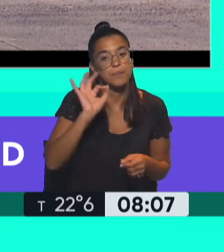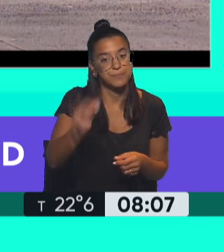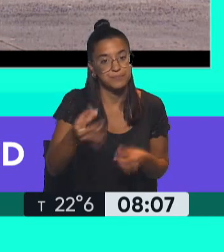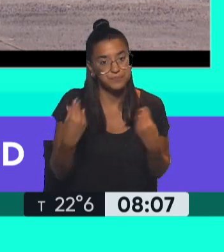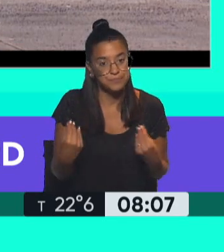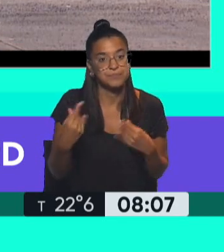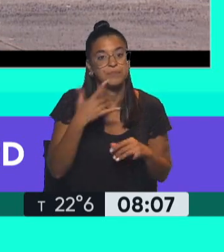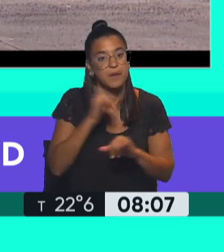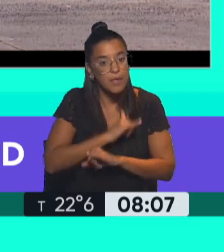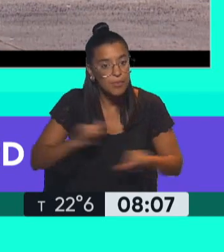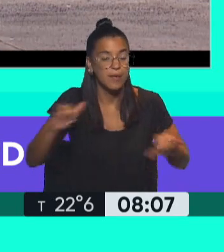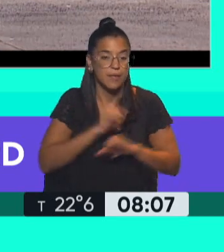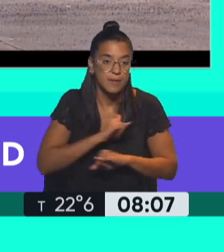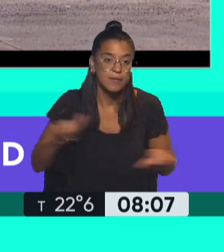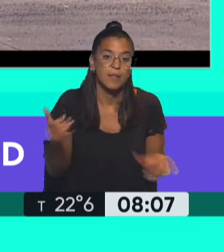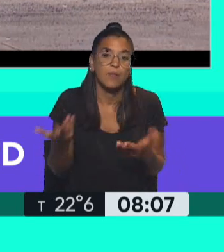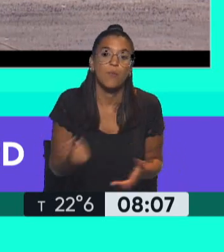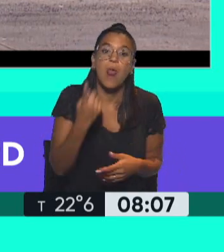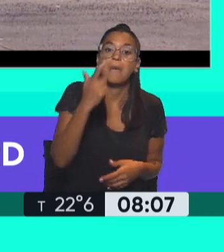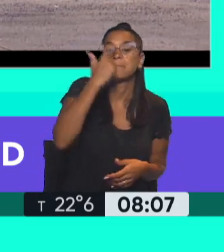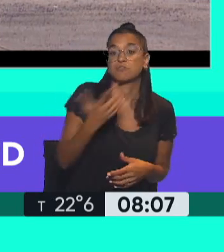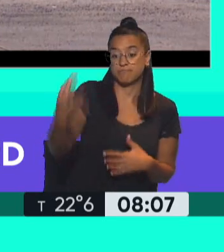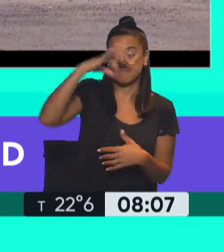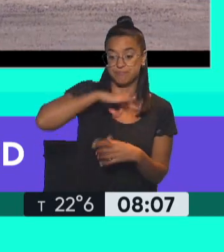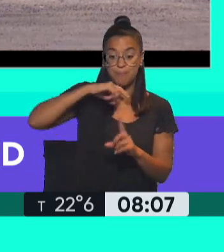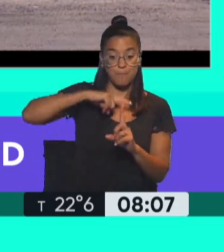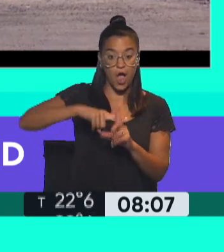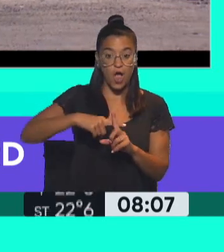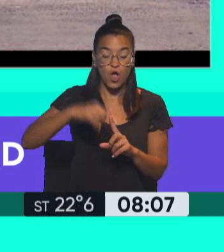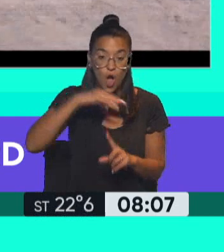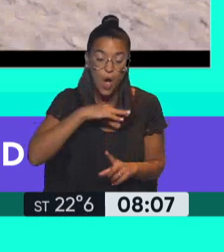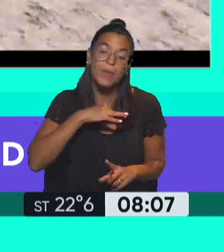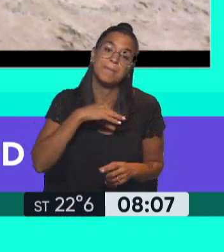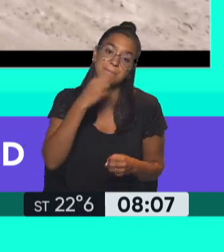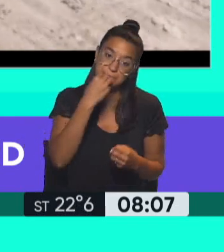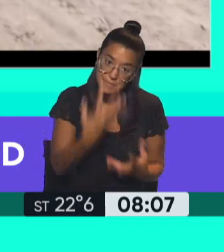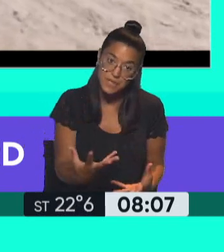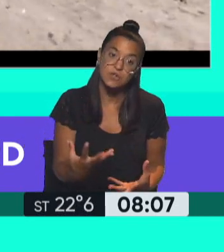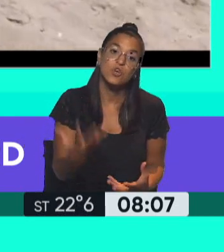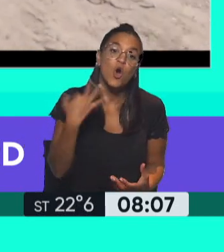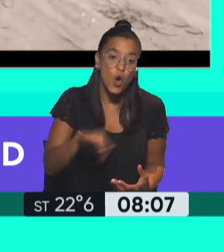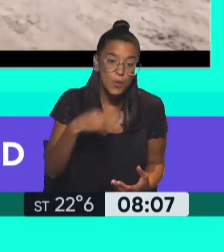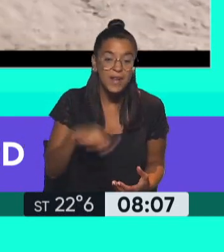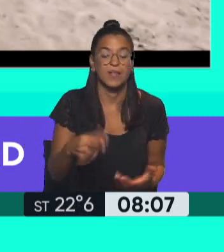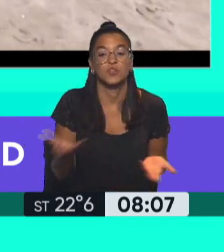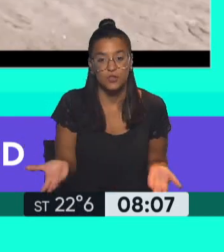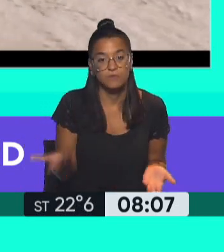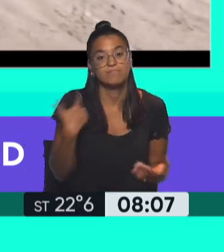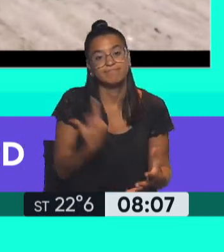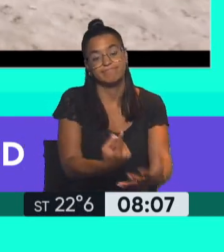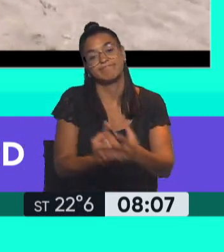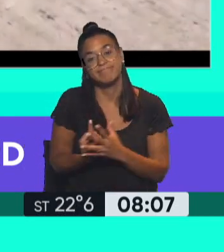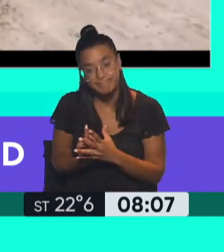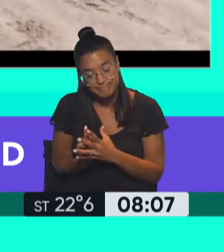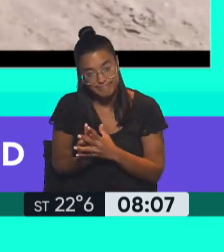y lo advertimos y lo repetimos y una persona está contagiada positivo de kobe es conveniente es obligatorio aislarse